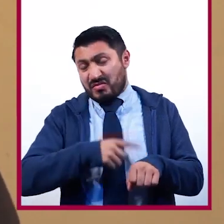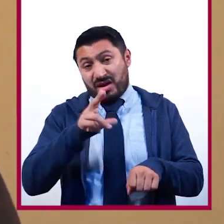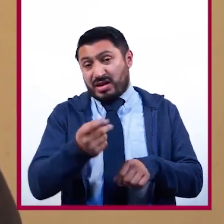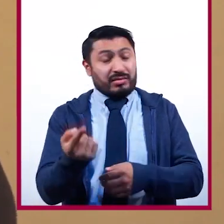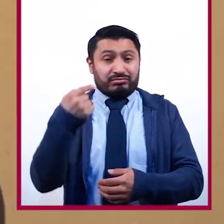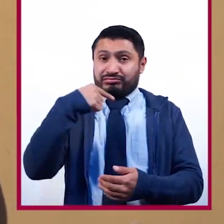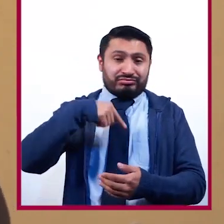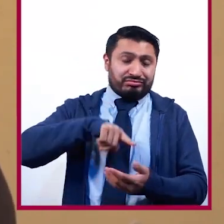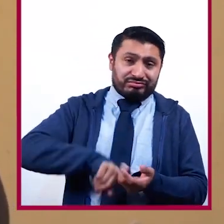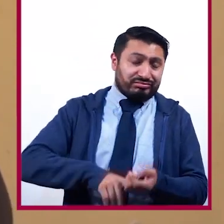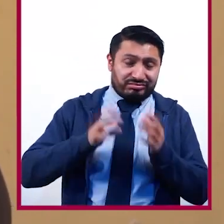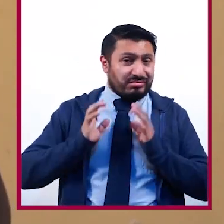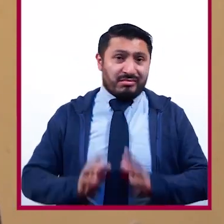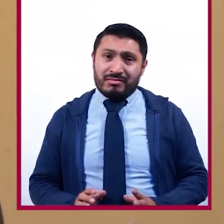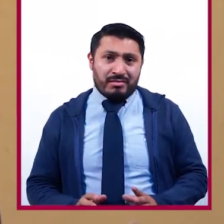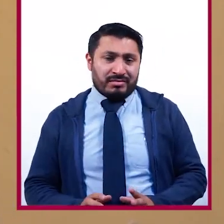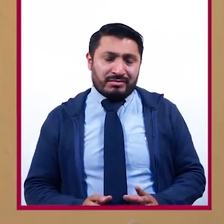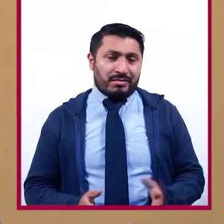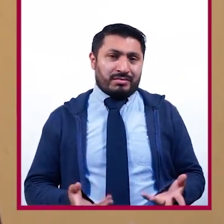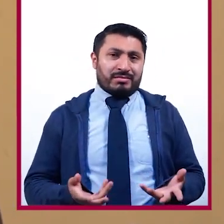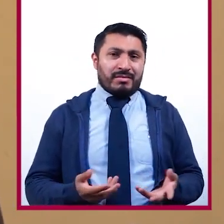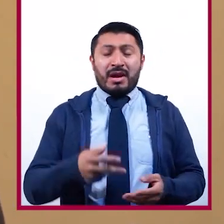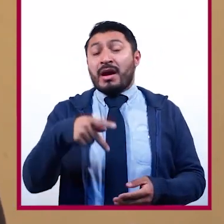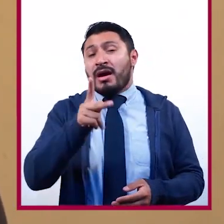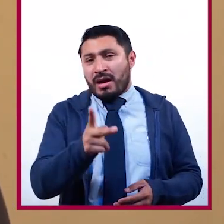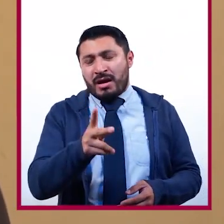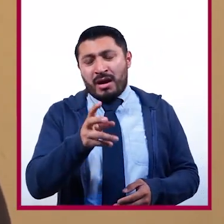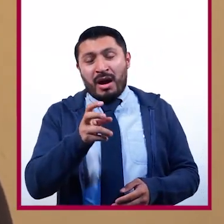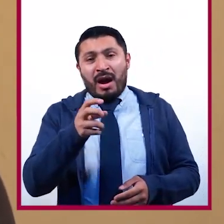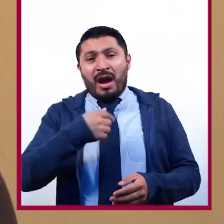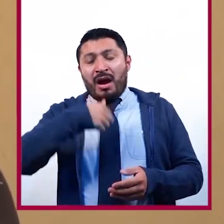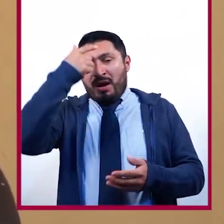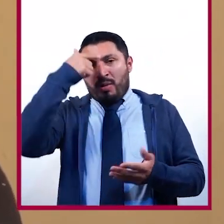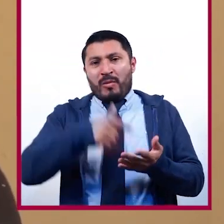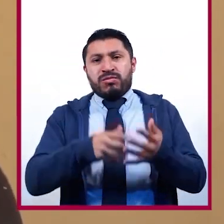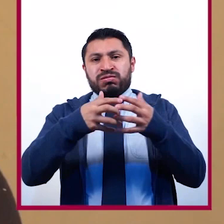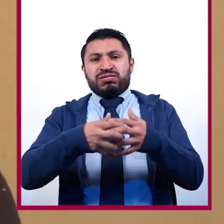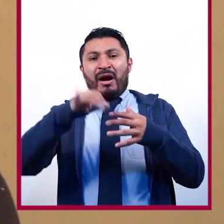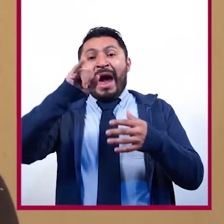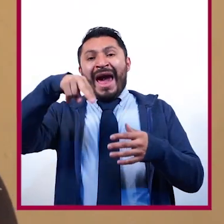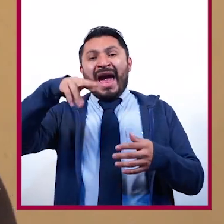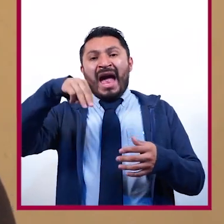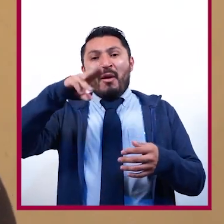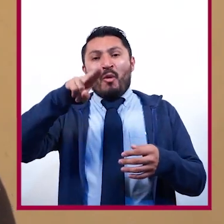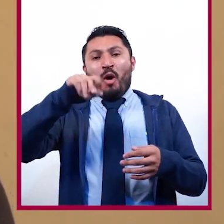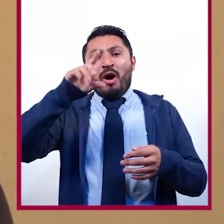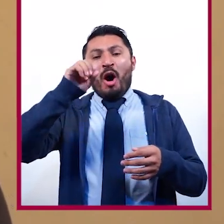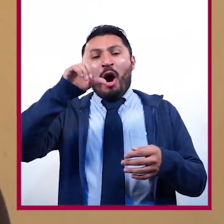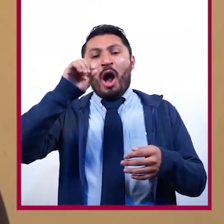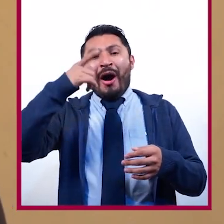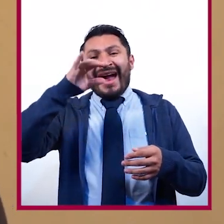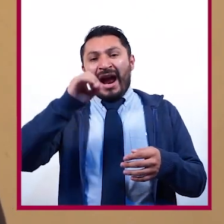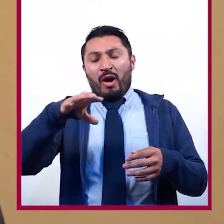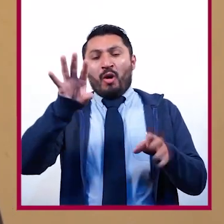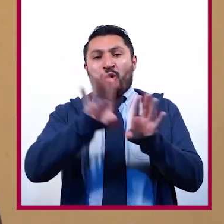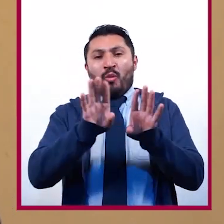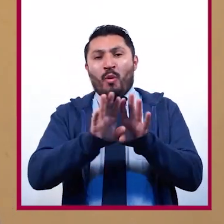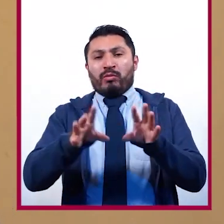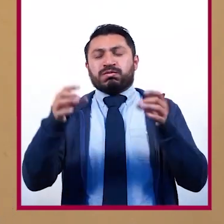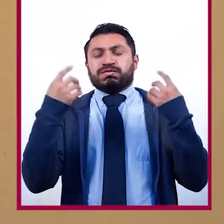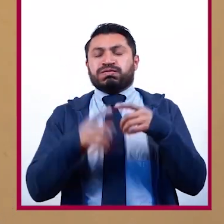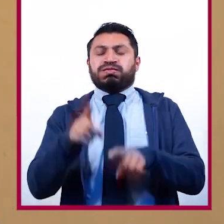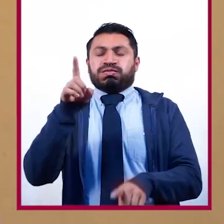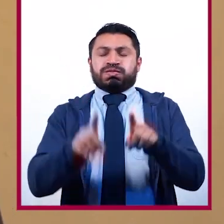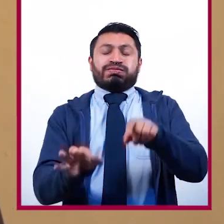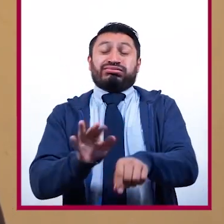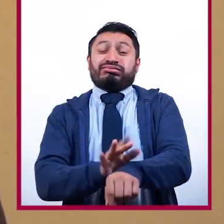en nuestro cuerpo a generar enfermedades. Pero creo que el sistema inmunológico se rige desde las cuestiones emocionales